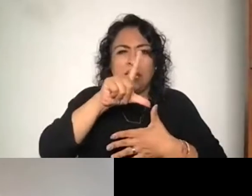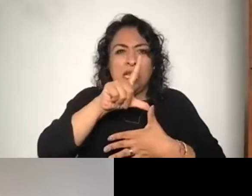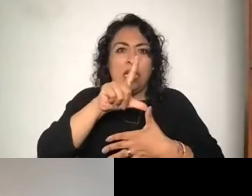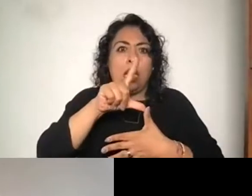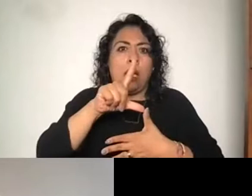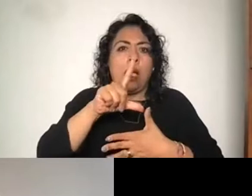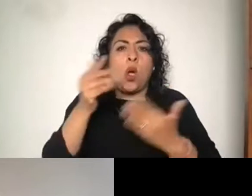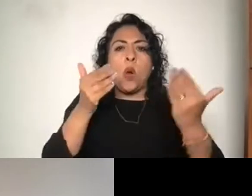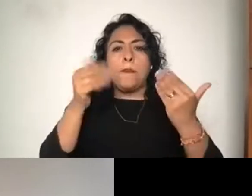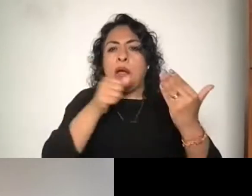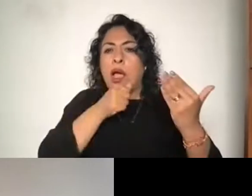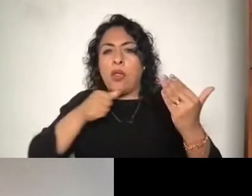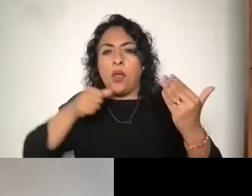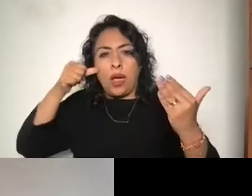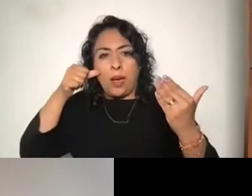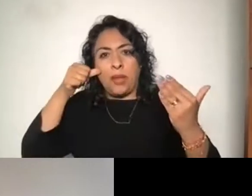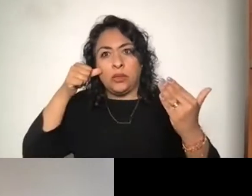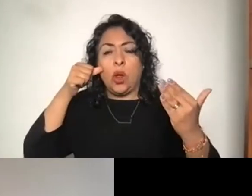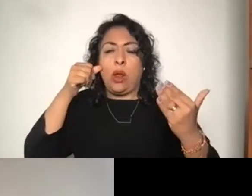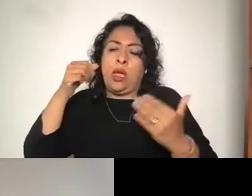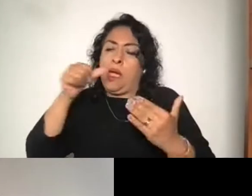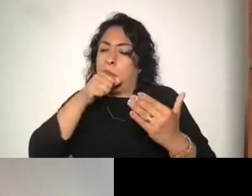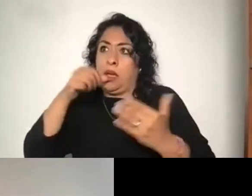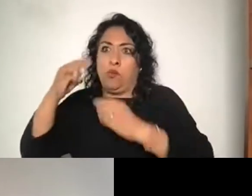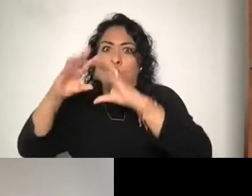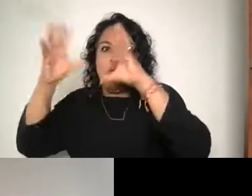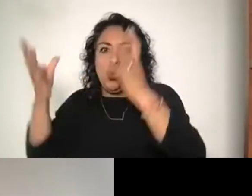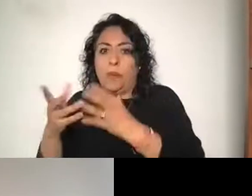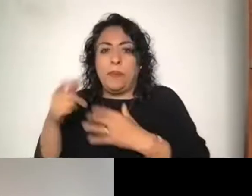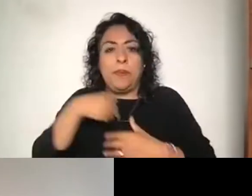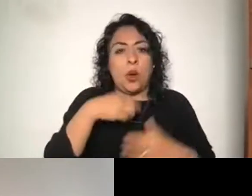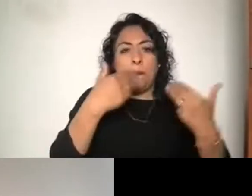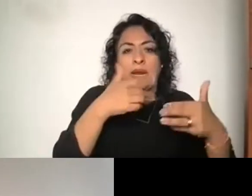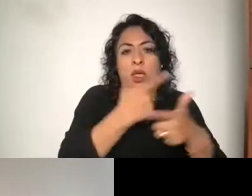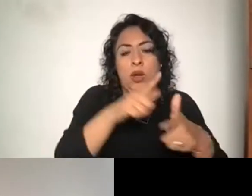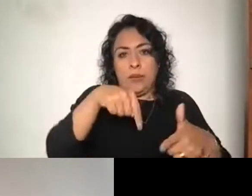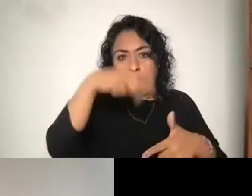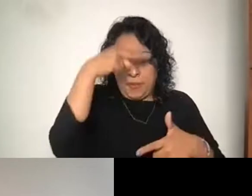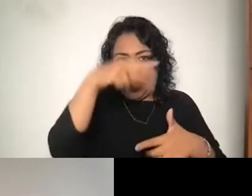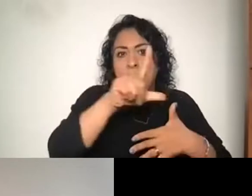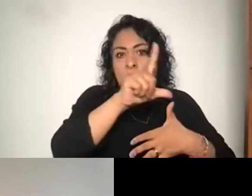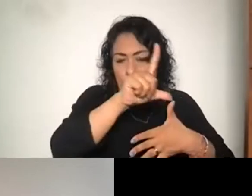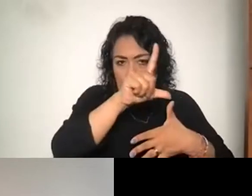mucho más en el mundo, pero Mercado Libre tiene más en México y en América Latina. Y ahí también va a haber